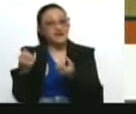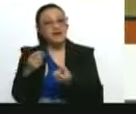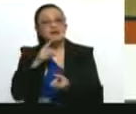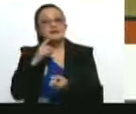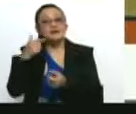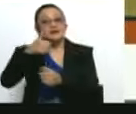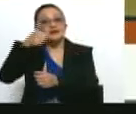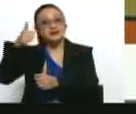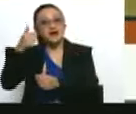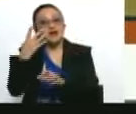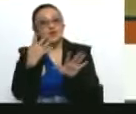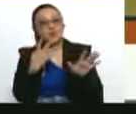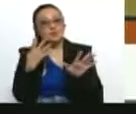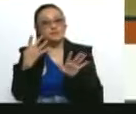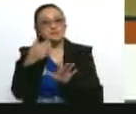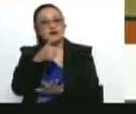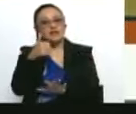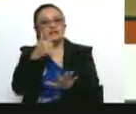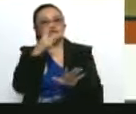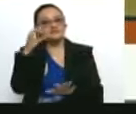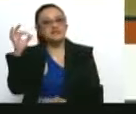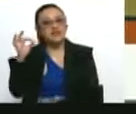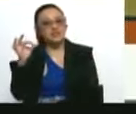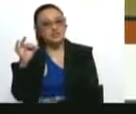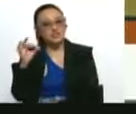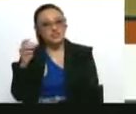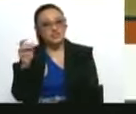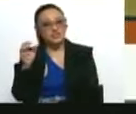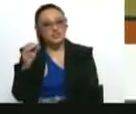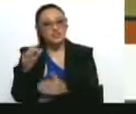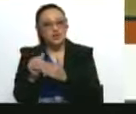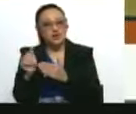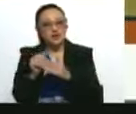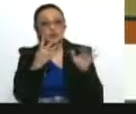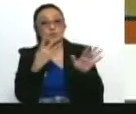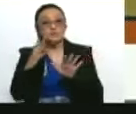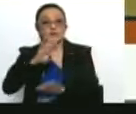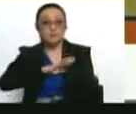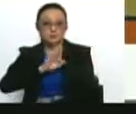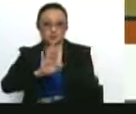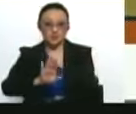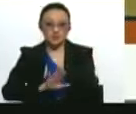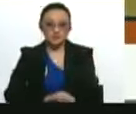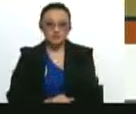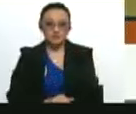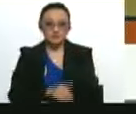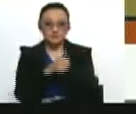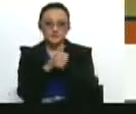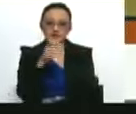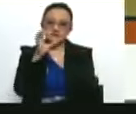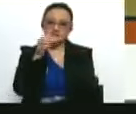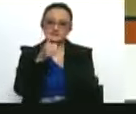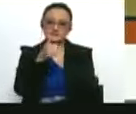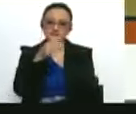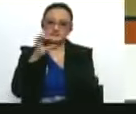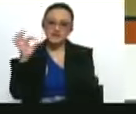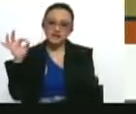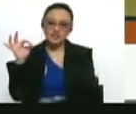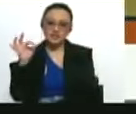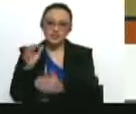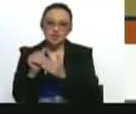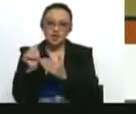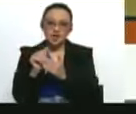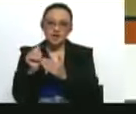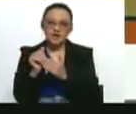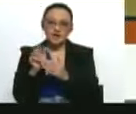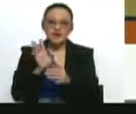de cada 99, de cada $100, 99 para ellos, de cada $100 que se producían en un